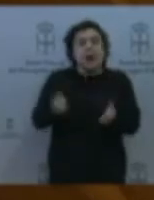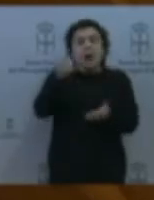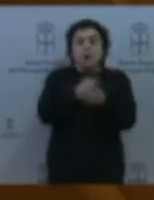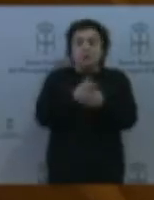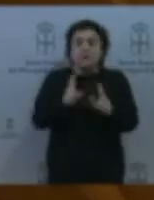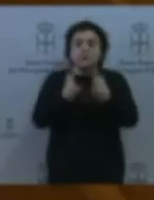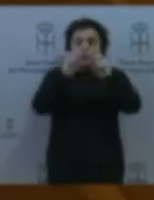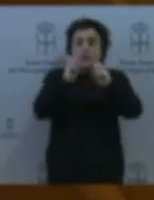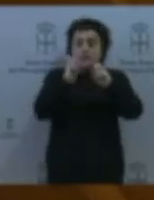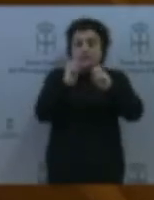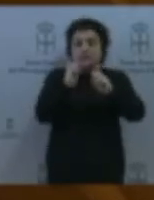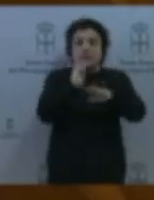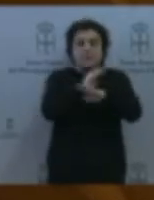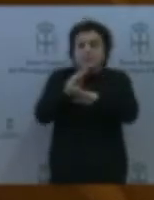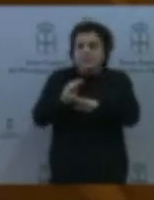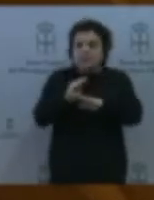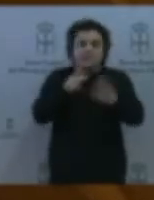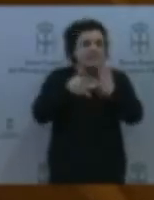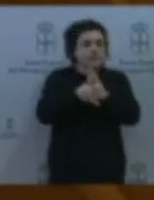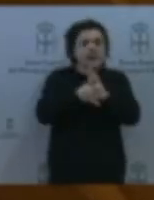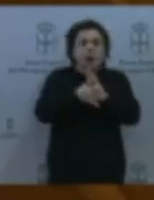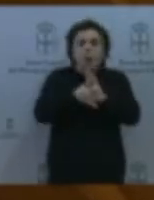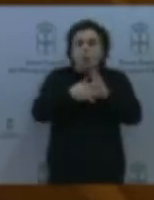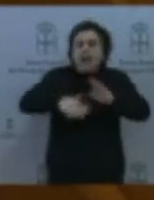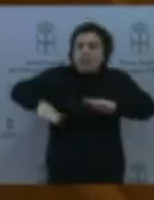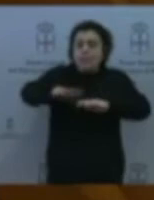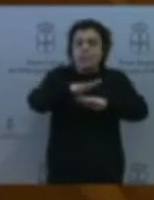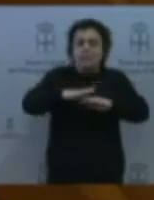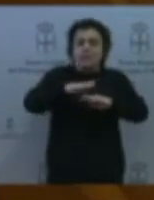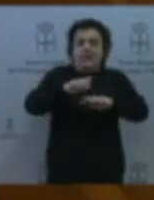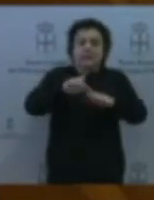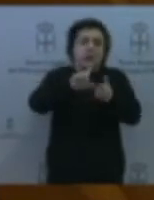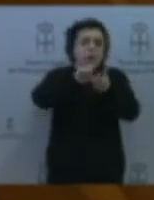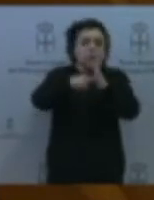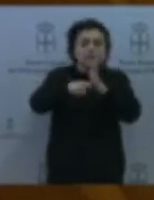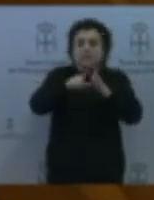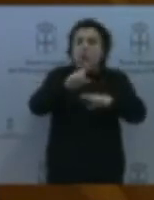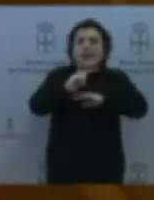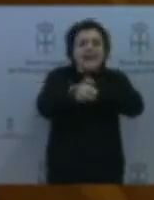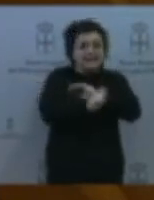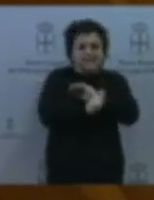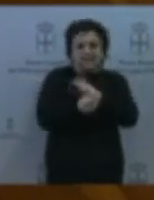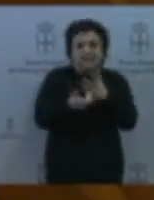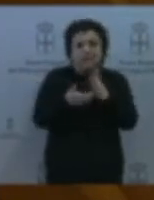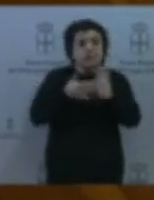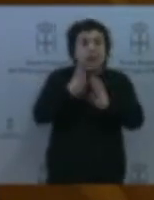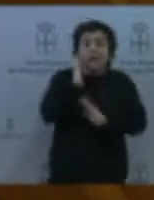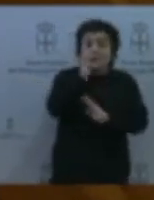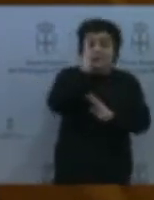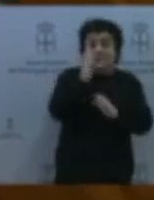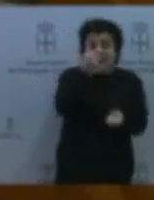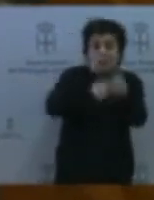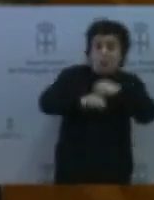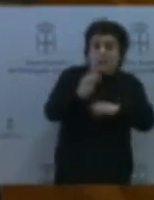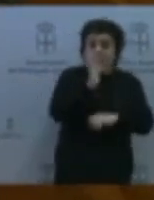desde el punto de vista logístico. Eso tiene repercusiones e impacto económico, pero no solo en el desarrollo económico de Asturias, sino en el